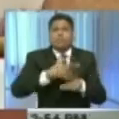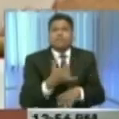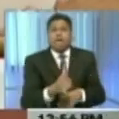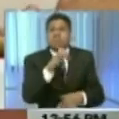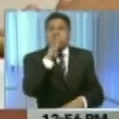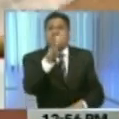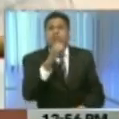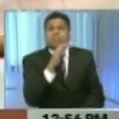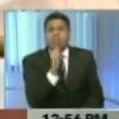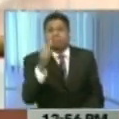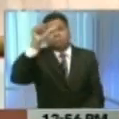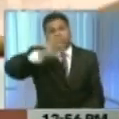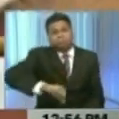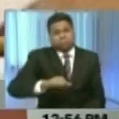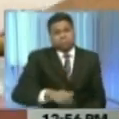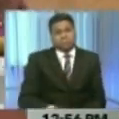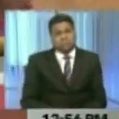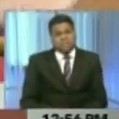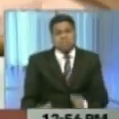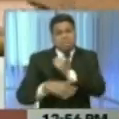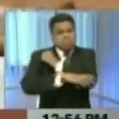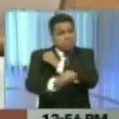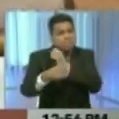informe pirata,